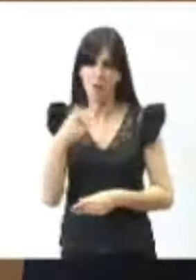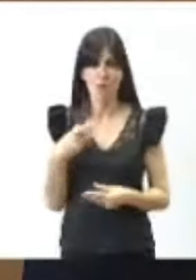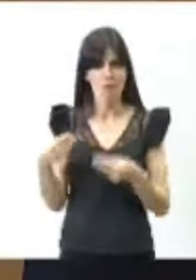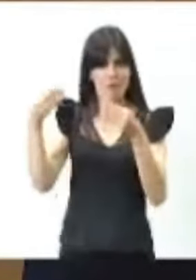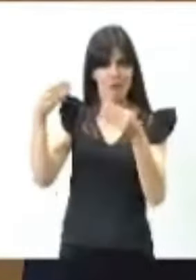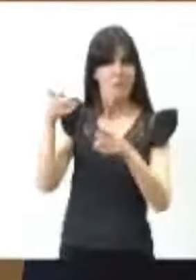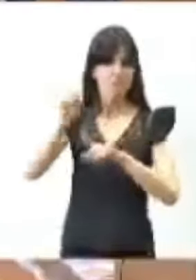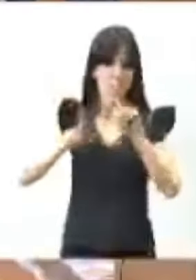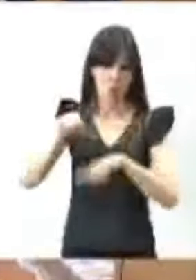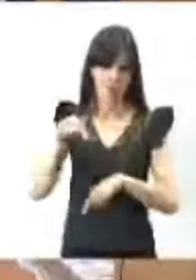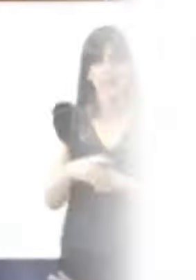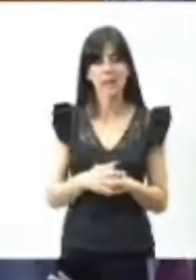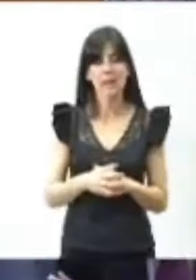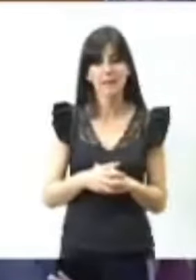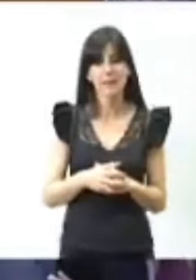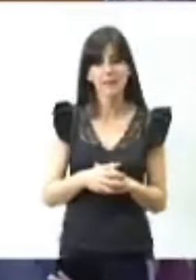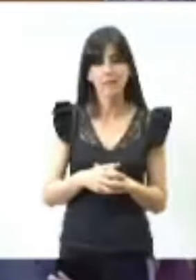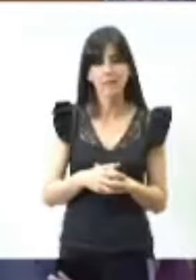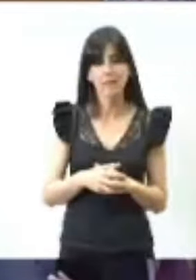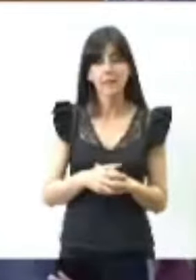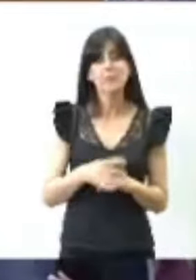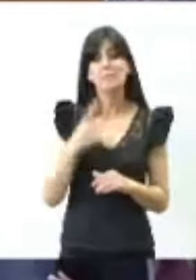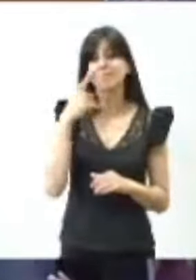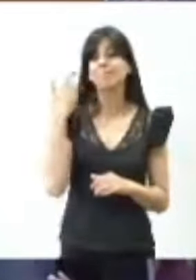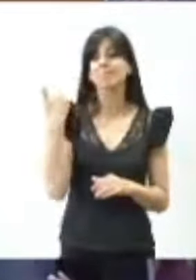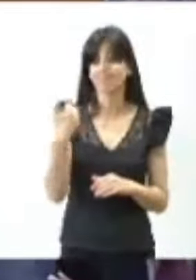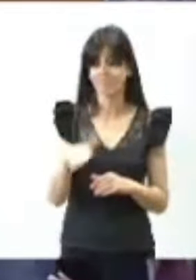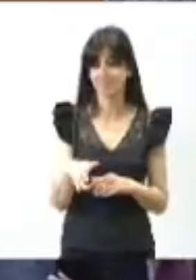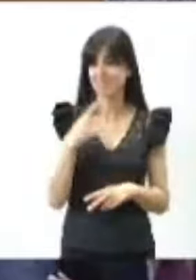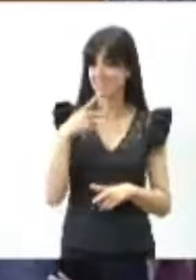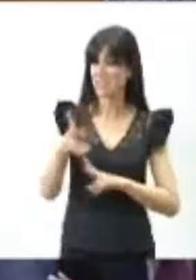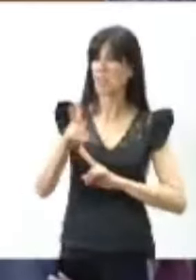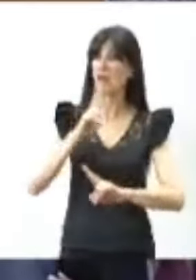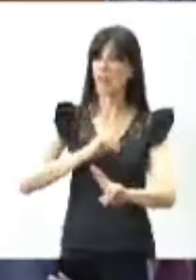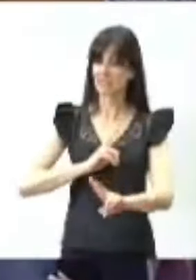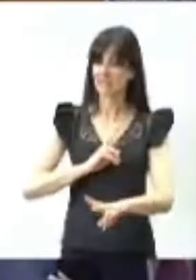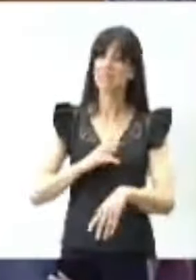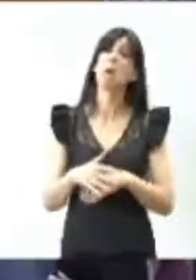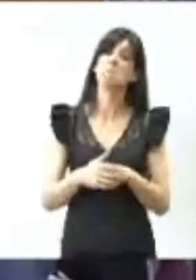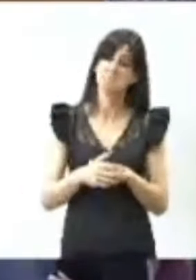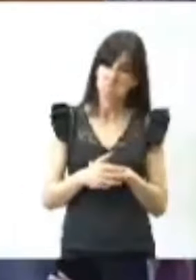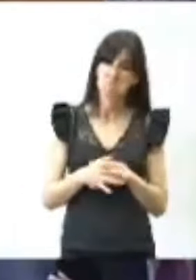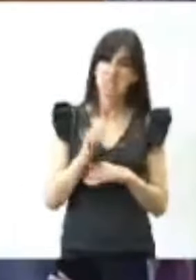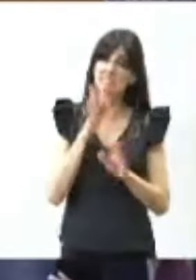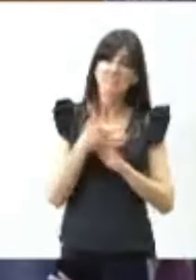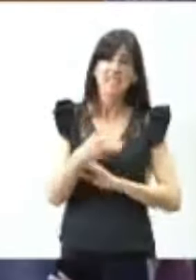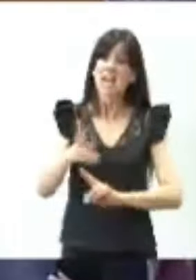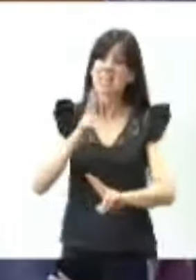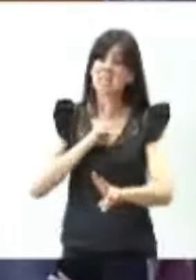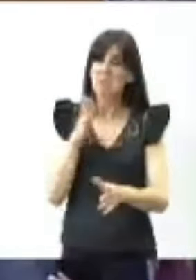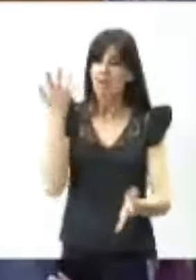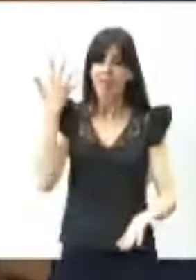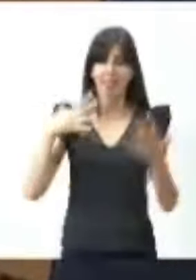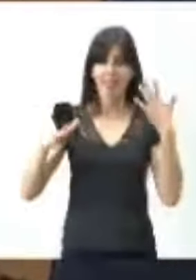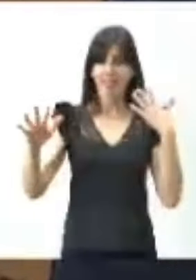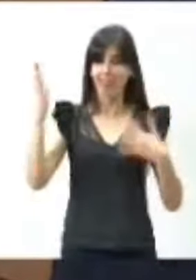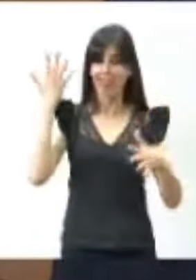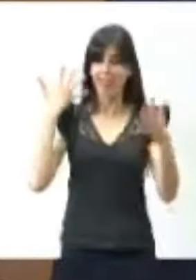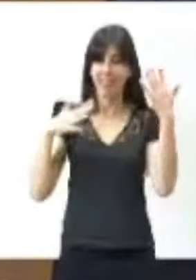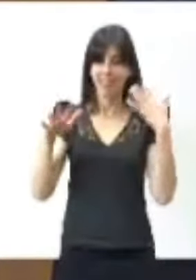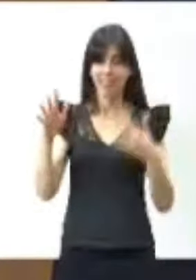problema. Gracias. Ya veo lo que me contesta. Ya veo que elude responder con claridad. Ya lo vemos